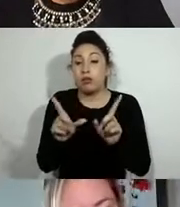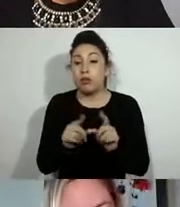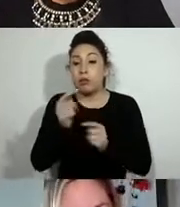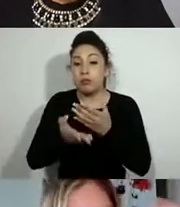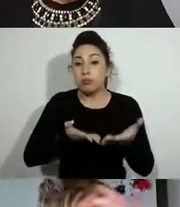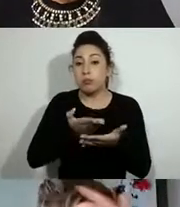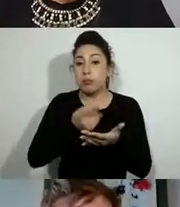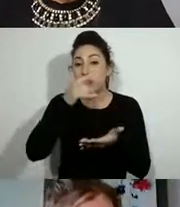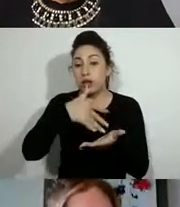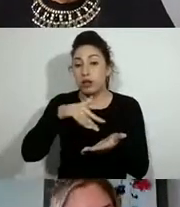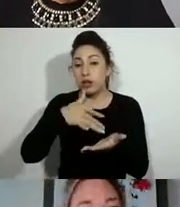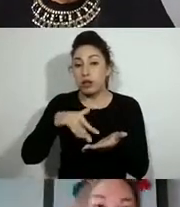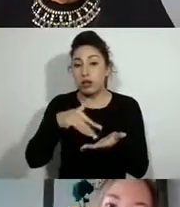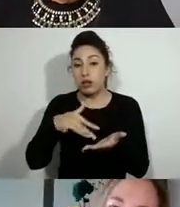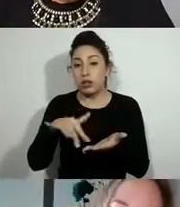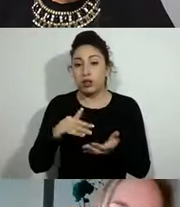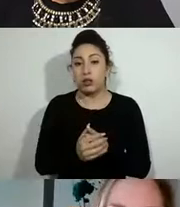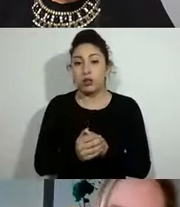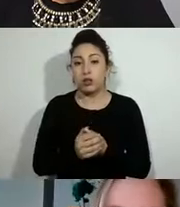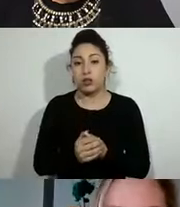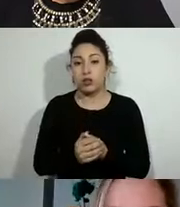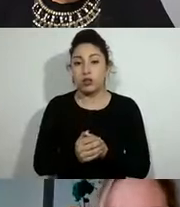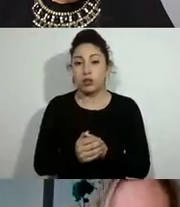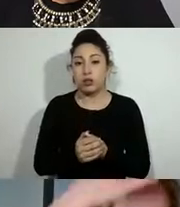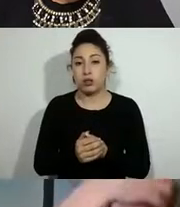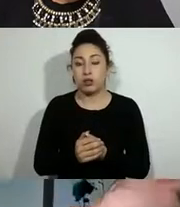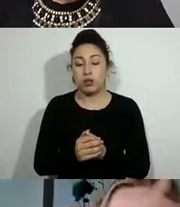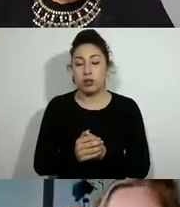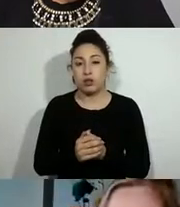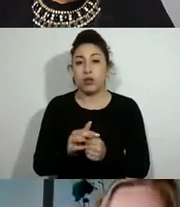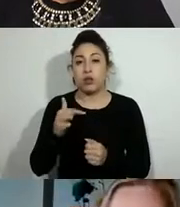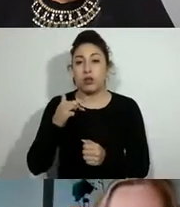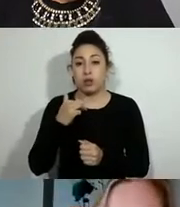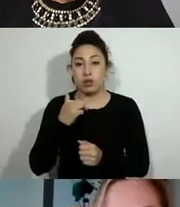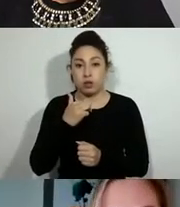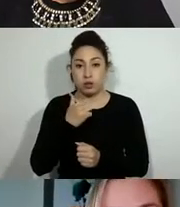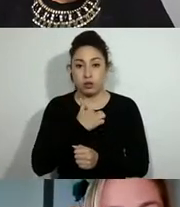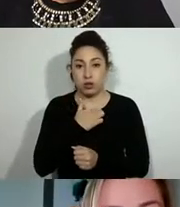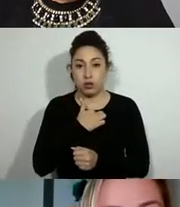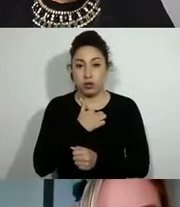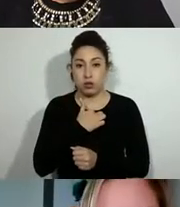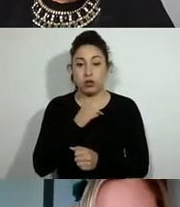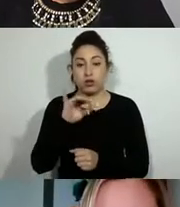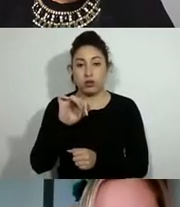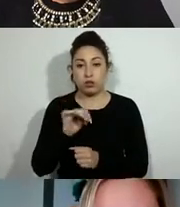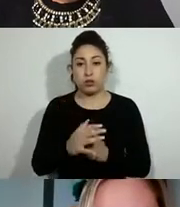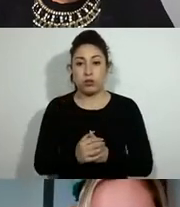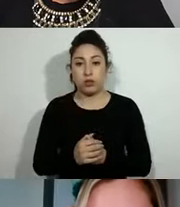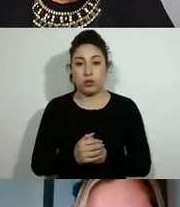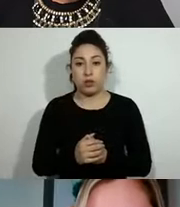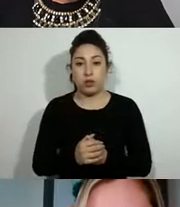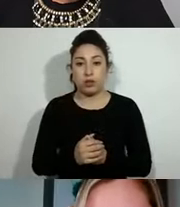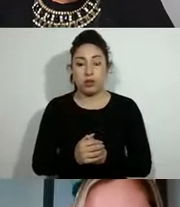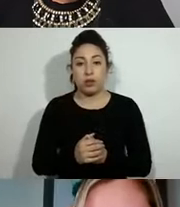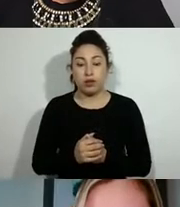la lectura, en este momento está haciendo pero la lectura otra para ilustrar a la petición asamblea a la cual voy el a tema. acceder. Adelante. Gracias,